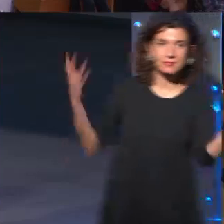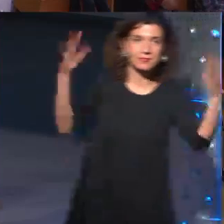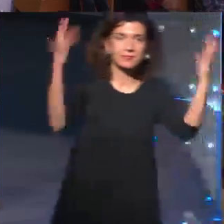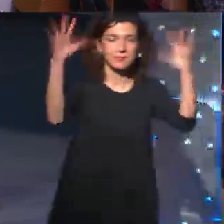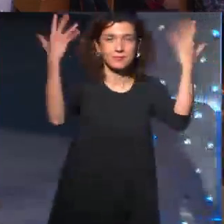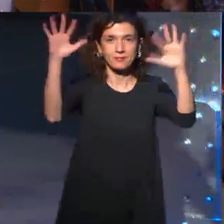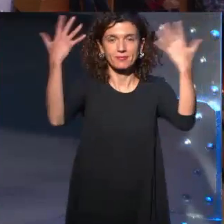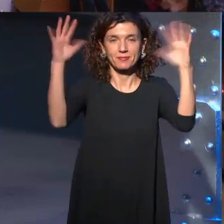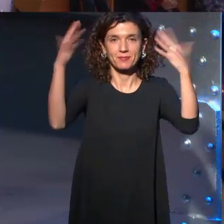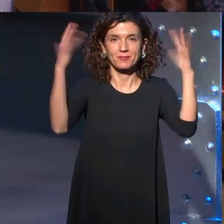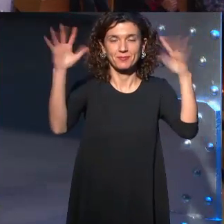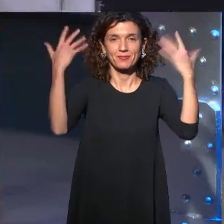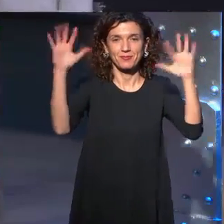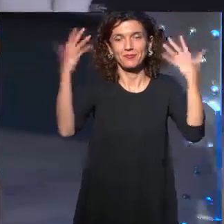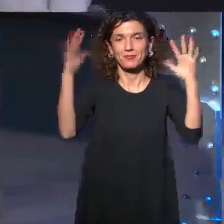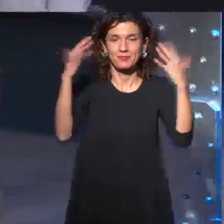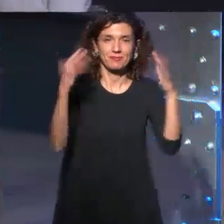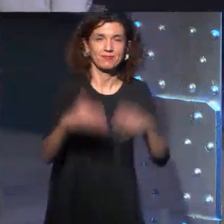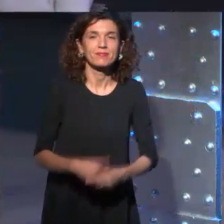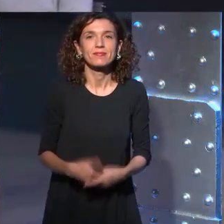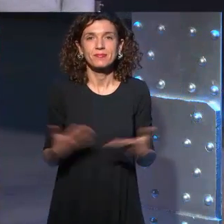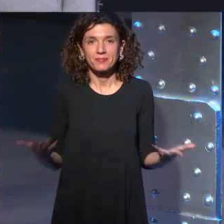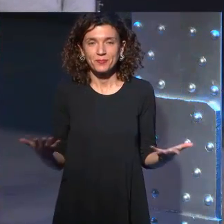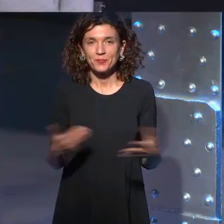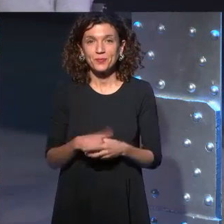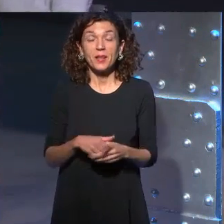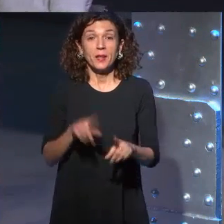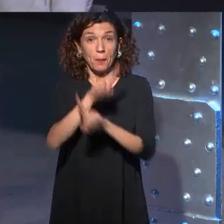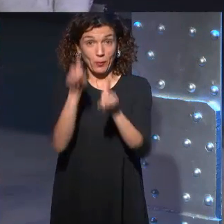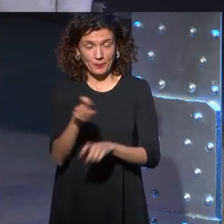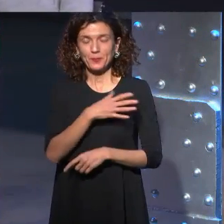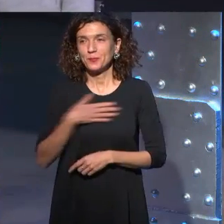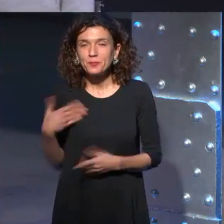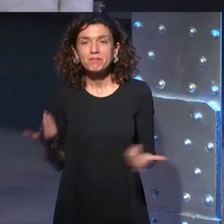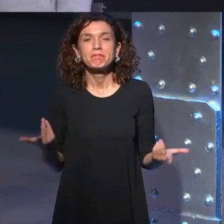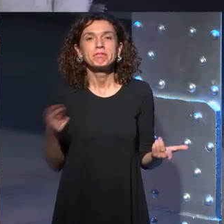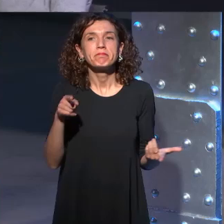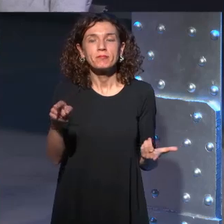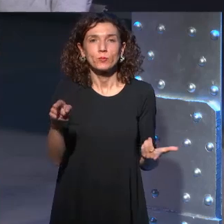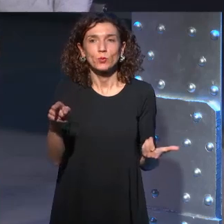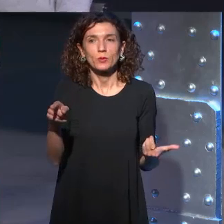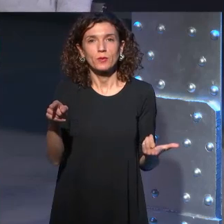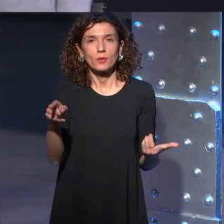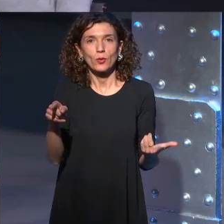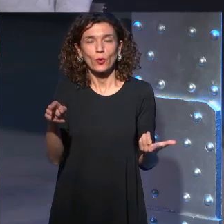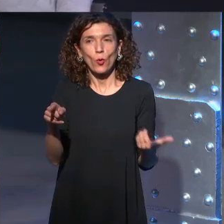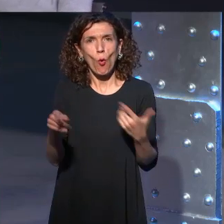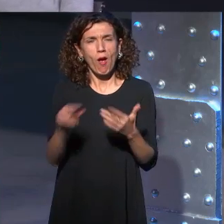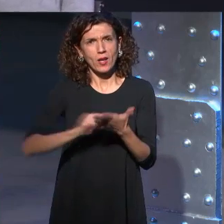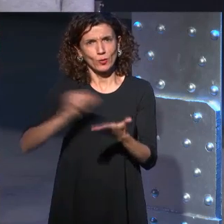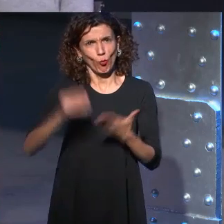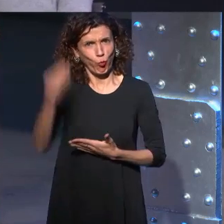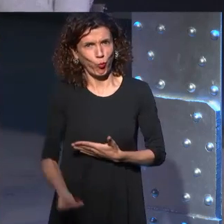¿A qué eso no te lo habían dicho nunca? Eso no te lo habían dicho nunca. No, es que Miguel es muy buen